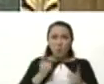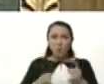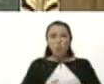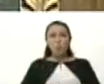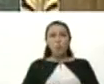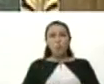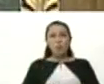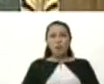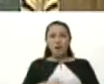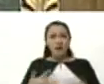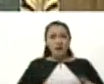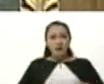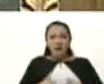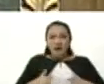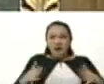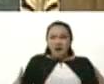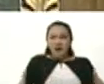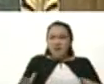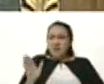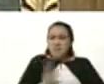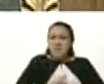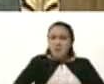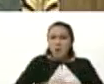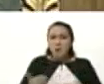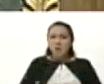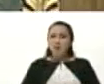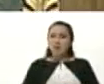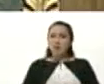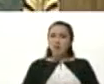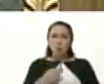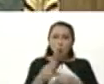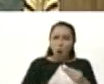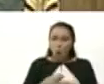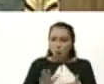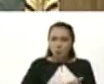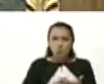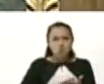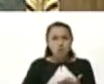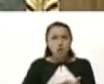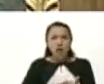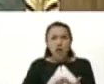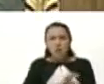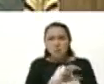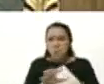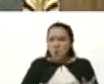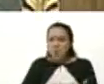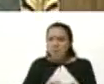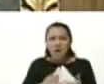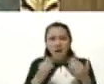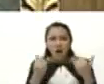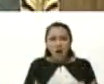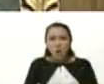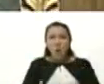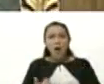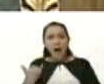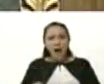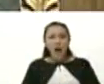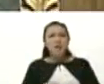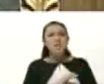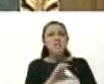muy grande. Yo no sé cómo vamos a resolver el problema de lo que está pasando con la